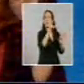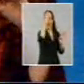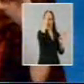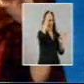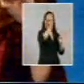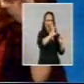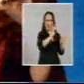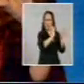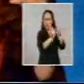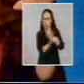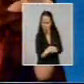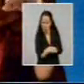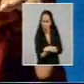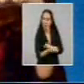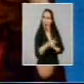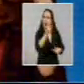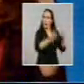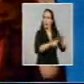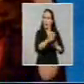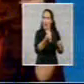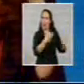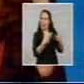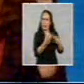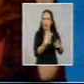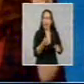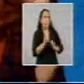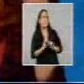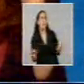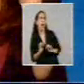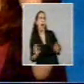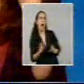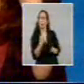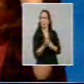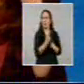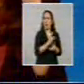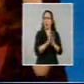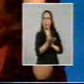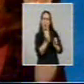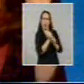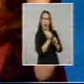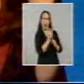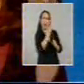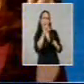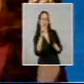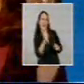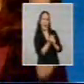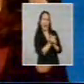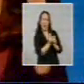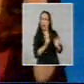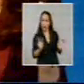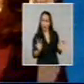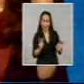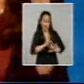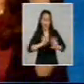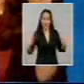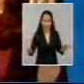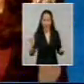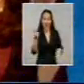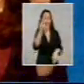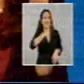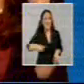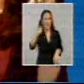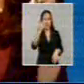críticas. Nos decían que, bueno, que estaba mal, que no se podía hacer. Ya llevamos 120